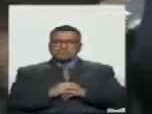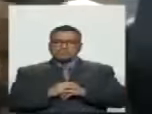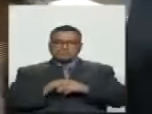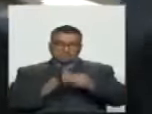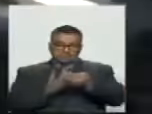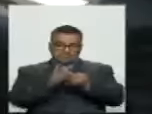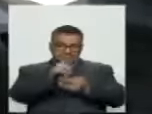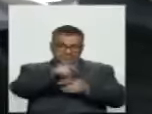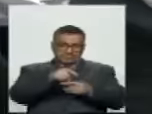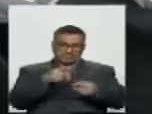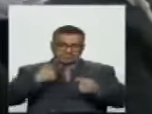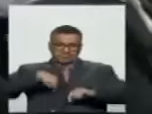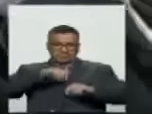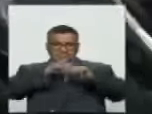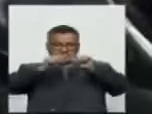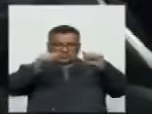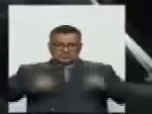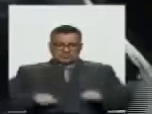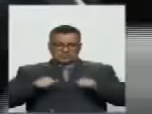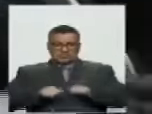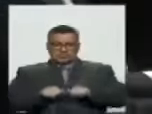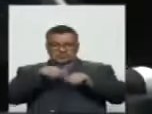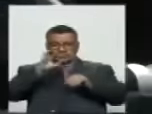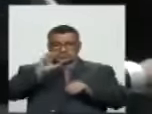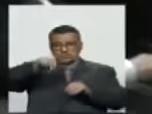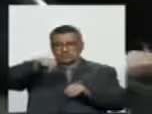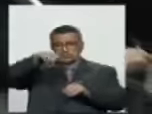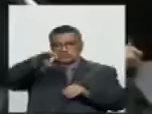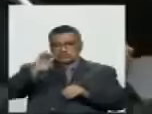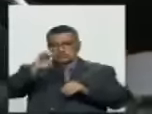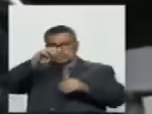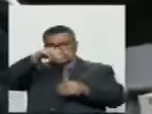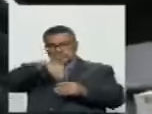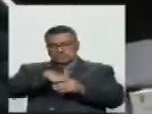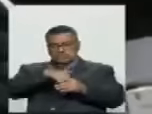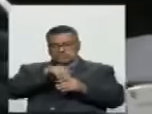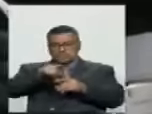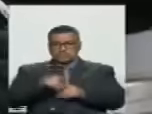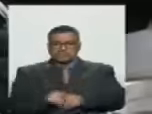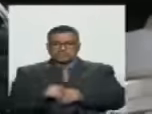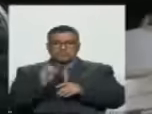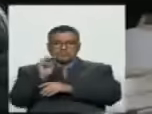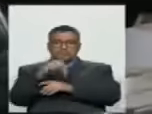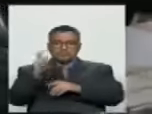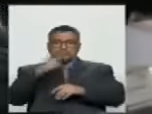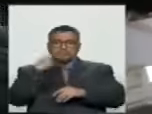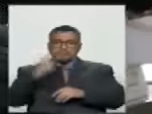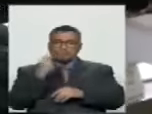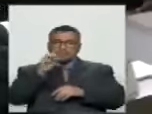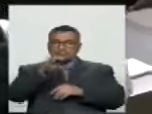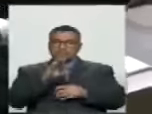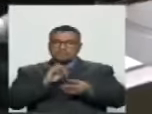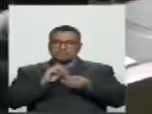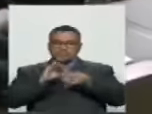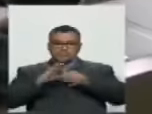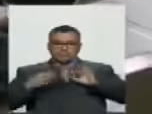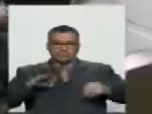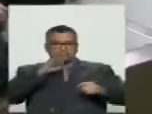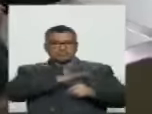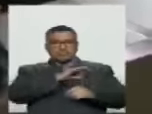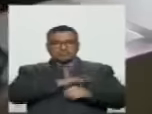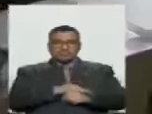hackeo contra nuestro sistema electoral, la promoción de mensajes de odio a través de las redes